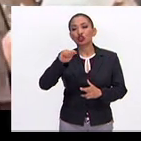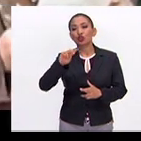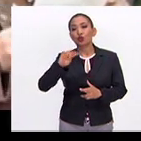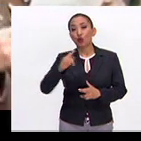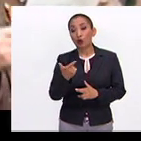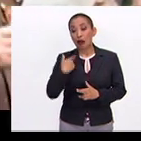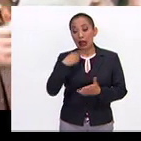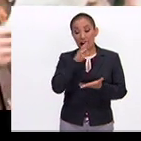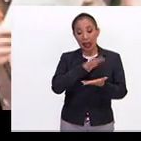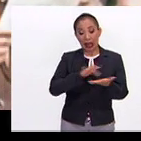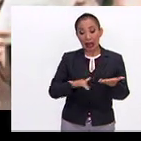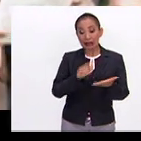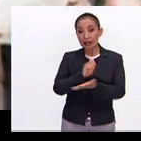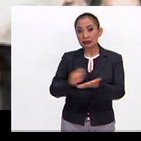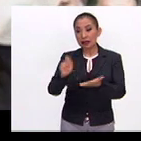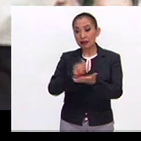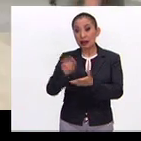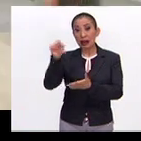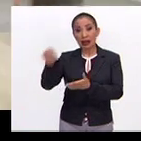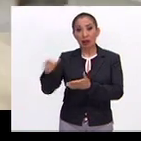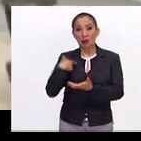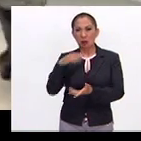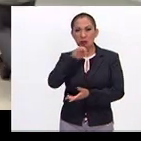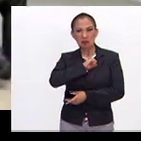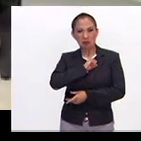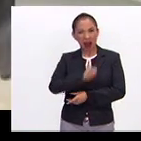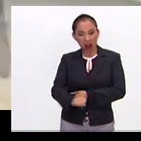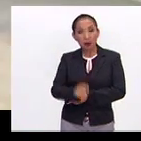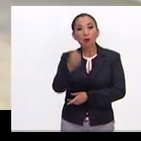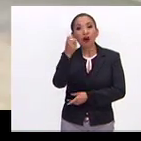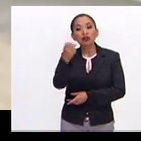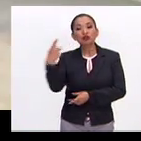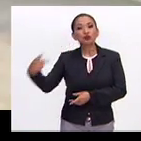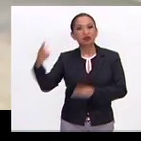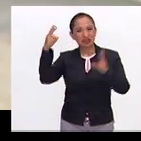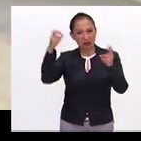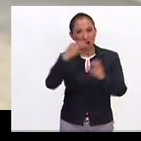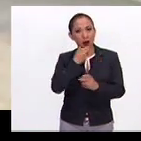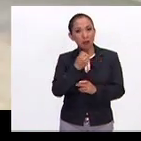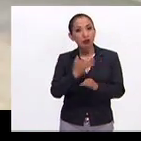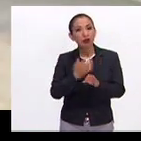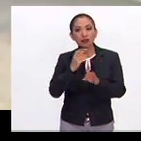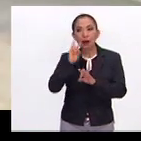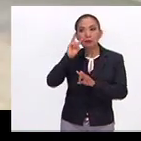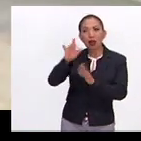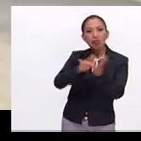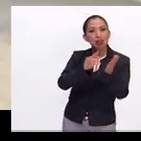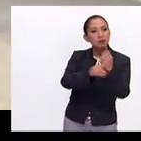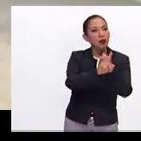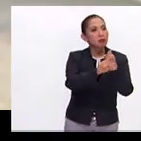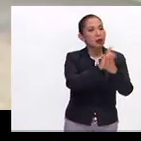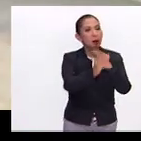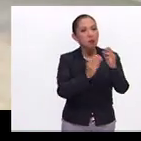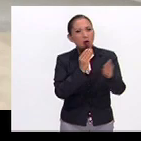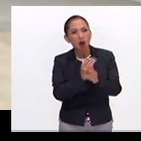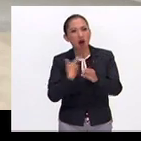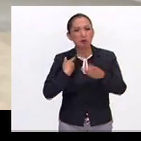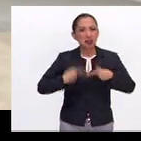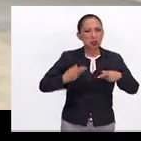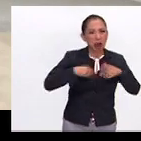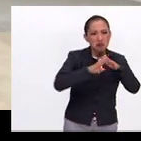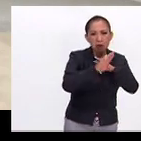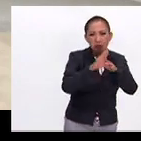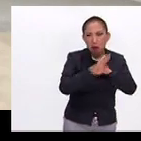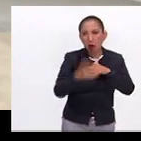leer y escribir era subversivo. Por eso sus temas son los del mundo actual: los éxodos, la